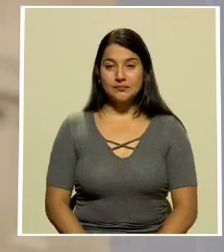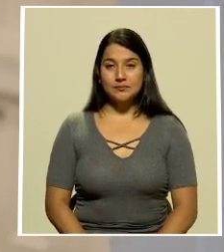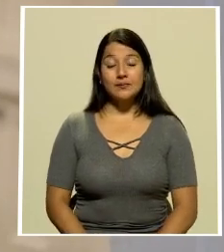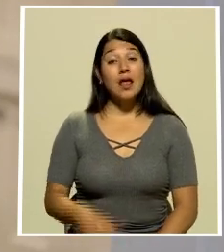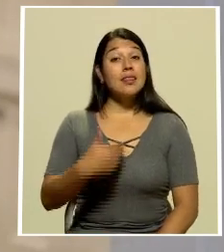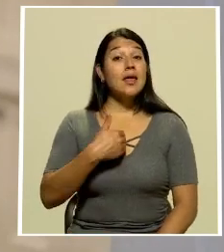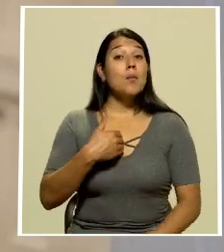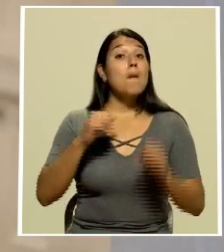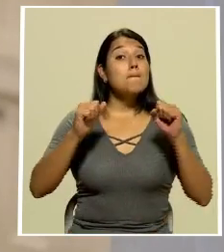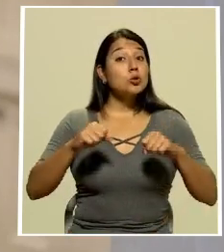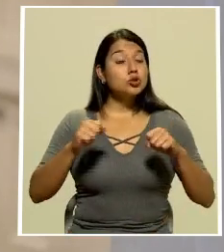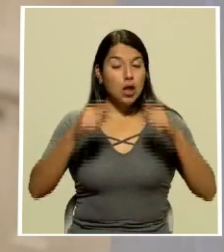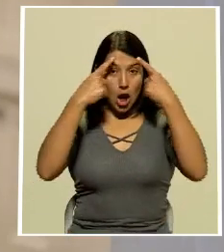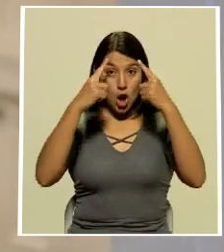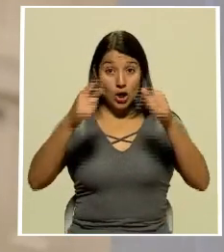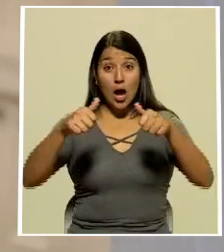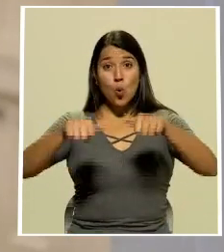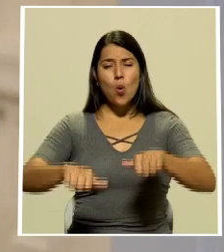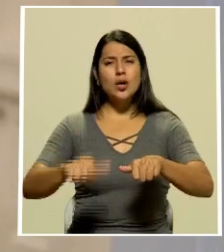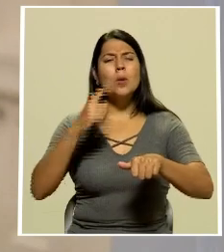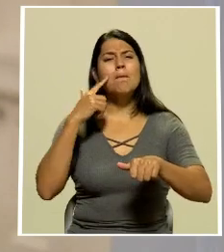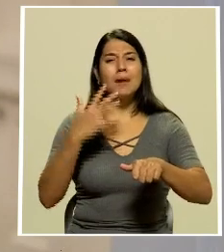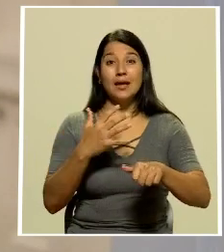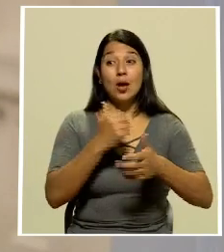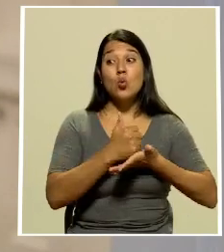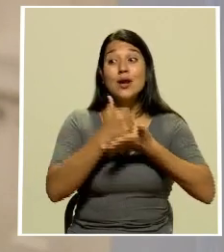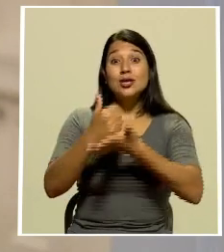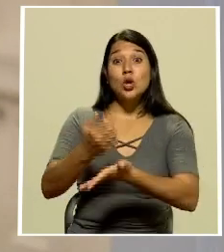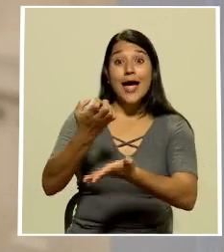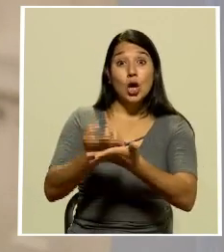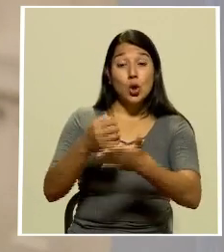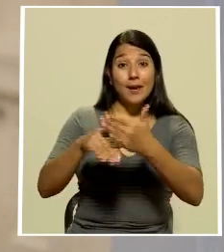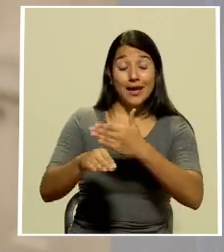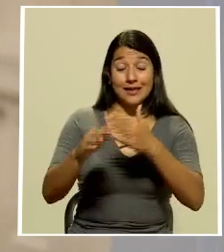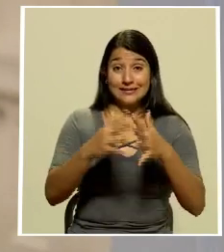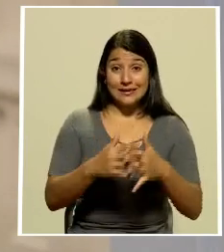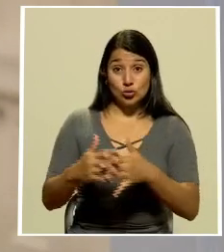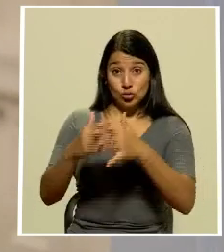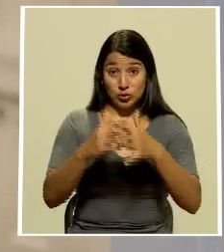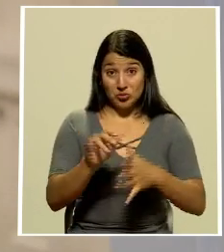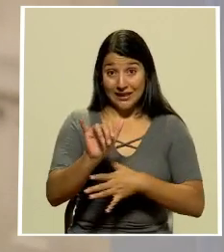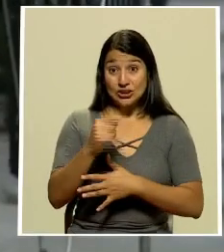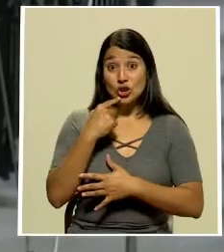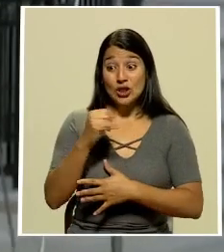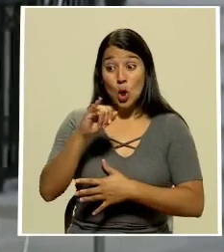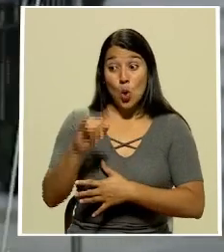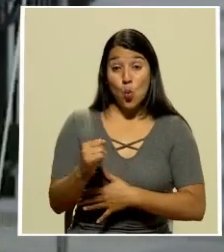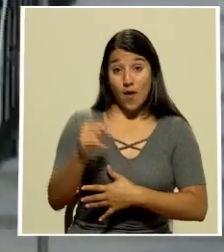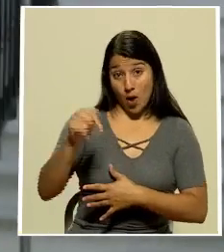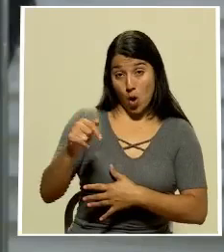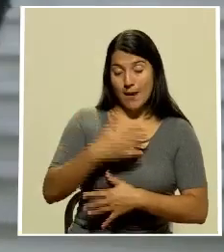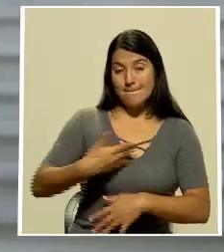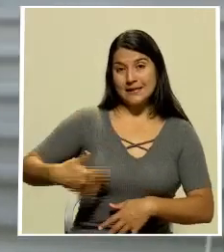Existen posibilidades de lograr un acuerdo para un paquete de ayuda a la economía estadounidense. Así lo afirmó el jueves el presidente